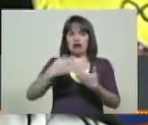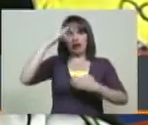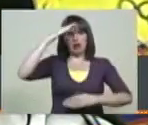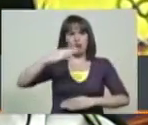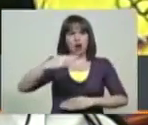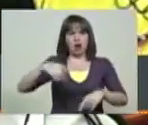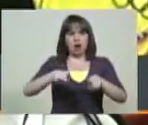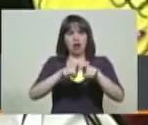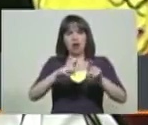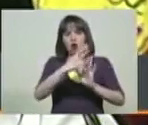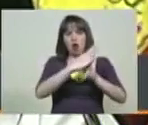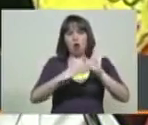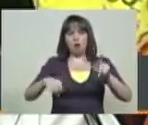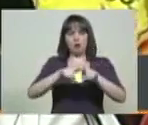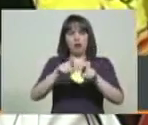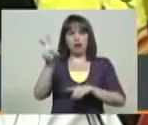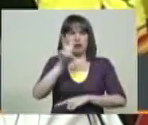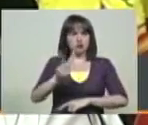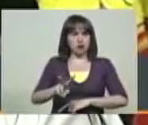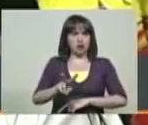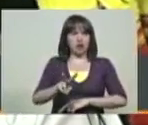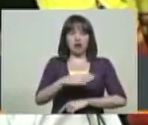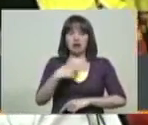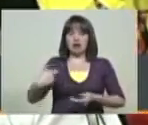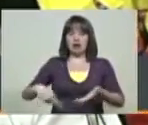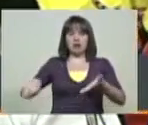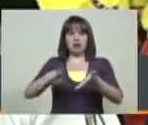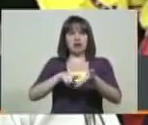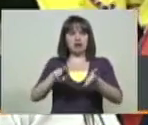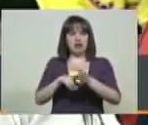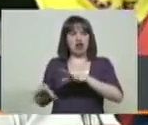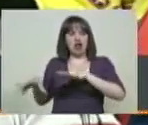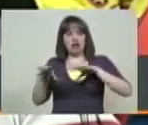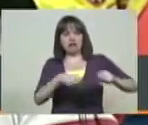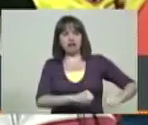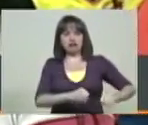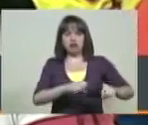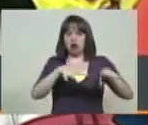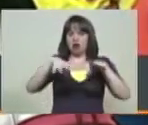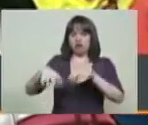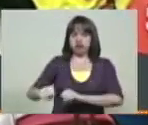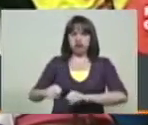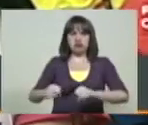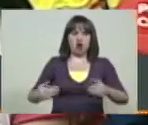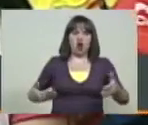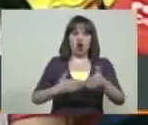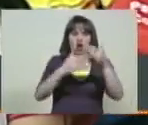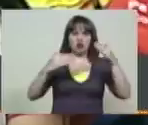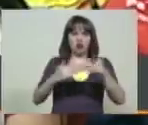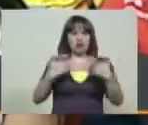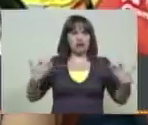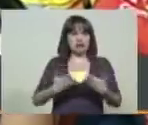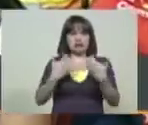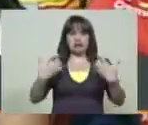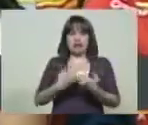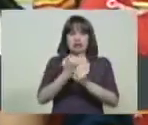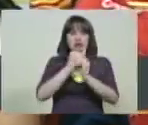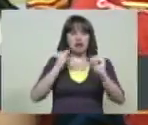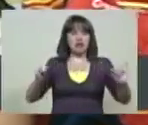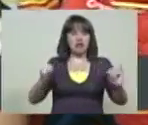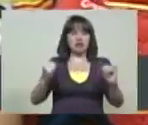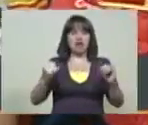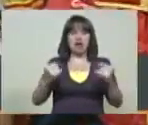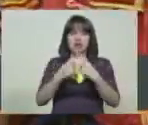las terroristas e intervenciones imperialistas contra la soberanía y la independencia de varios países